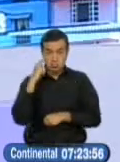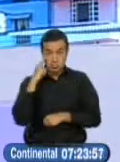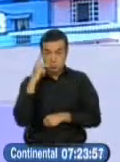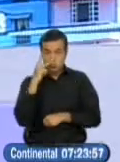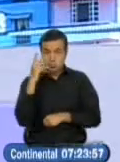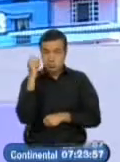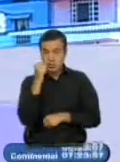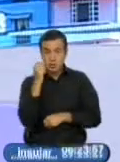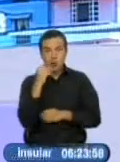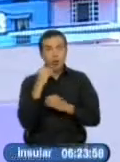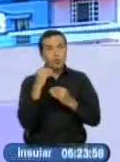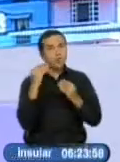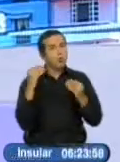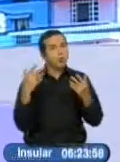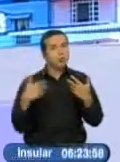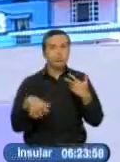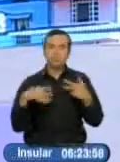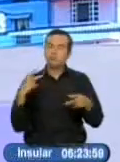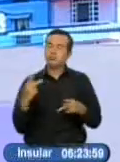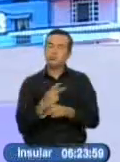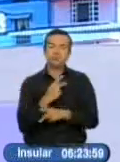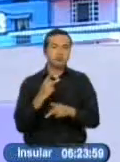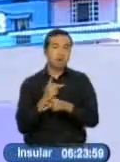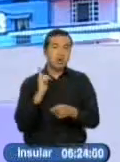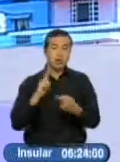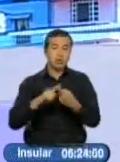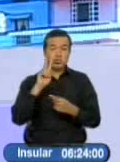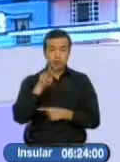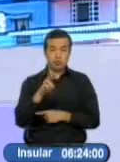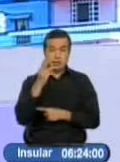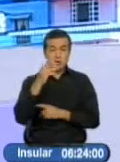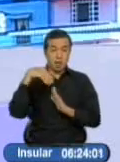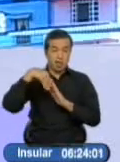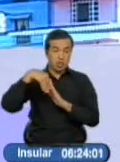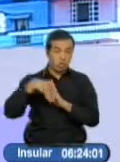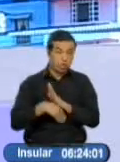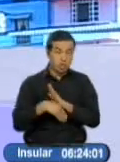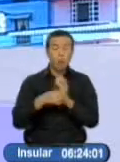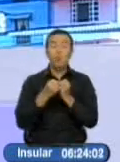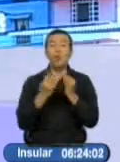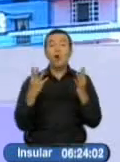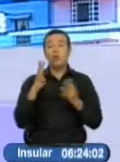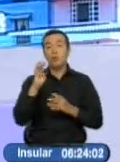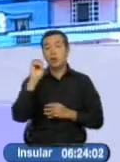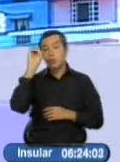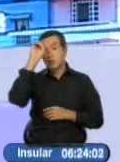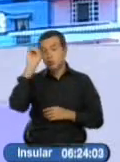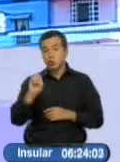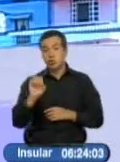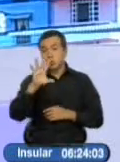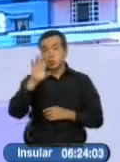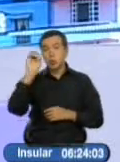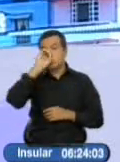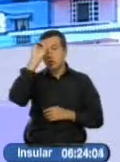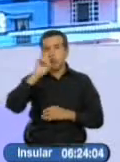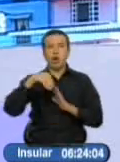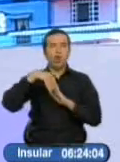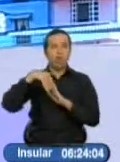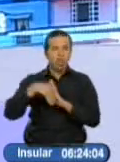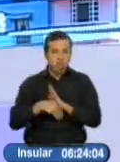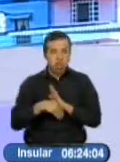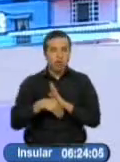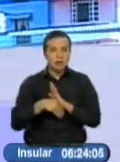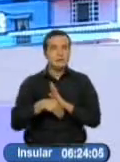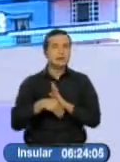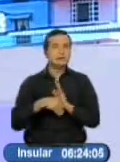dar cuenta de reducciones alarmantes hasta el año 2016, que rodean el 40 o el 50%. Entonces las reglas